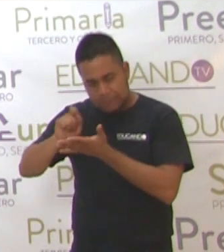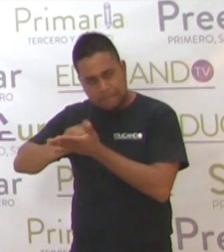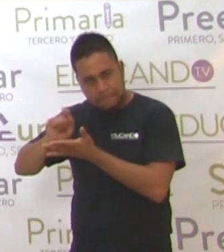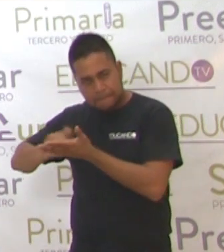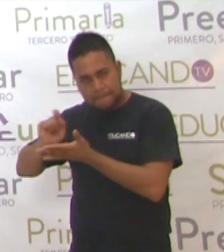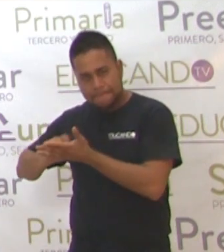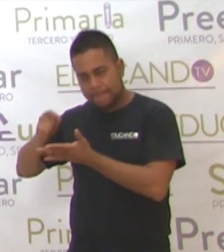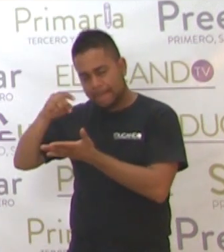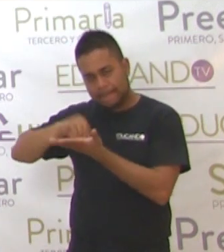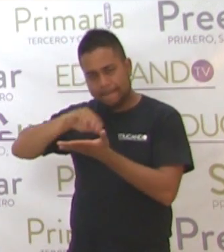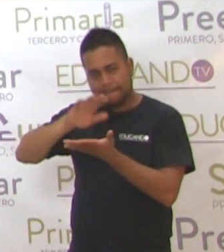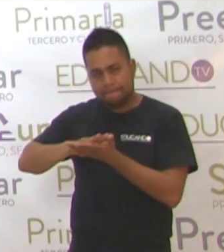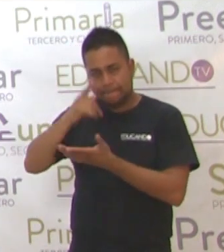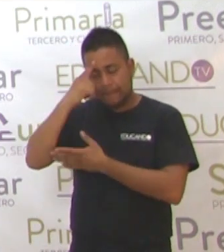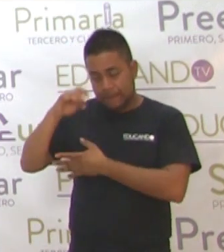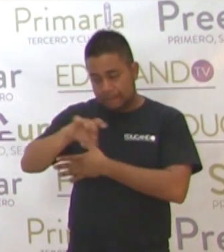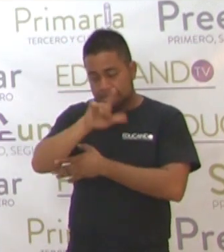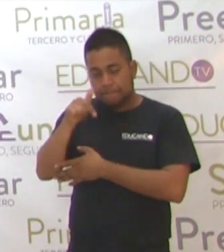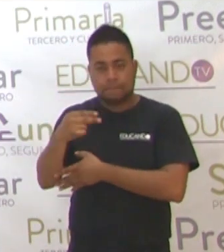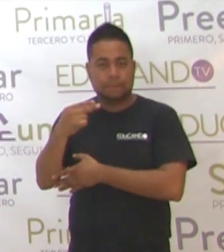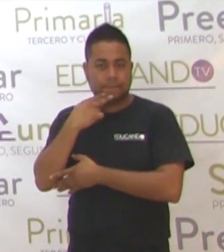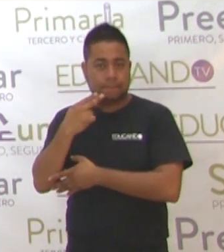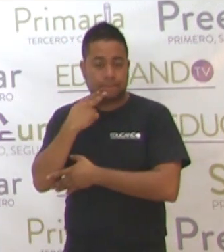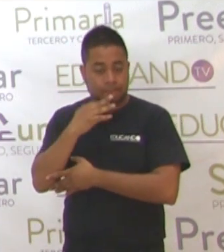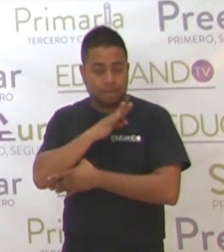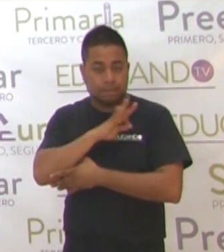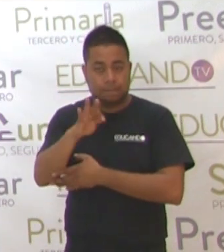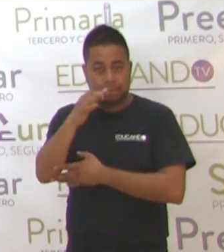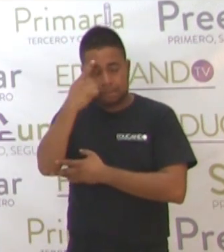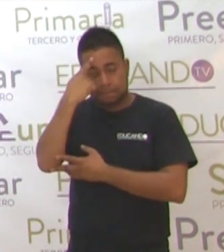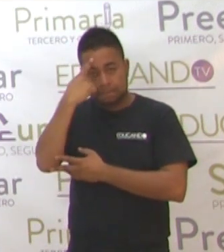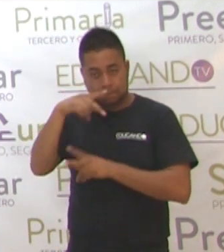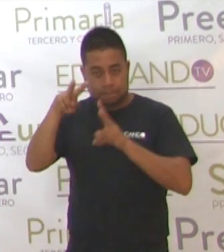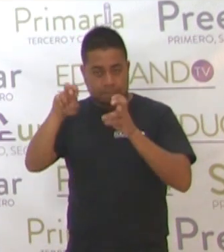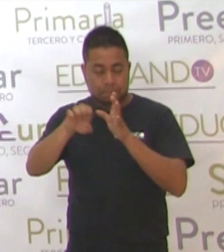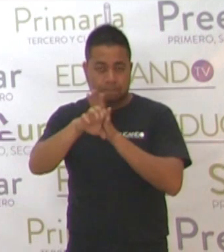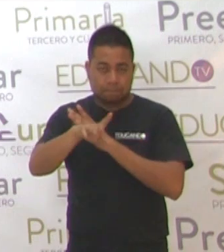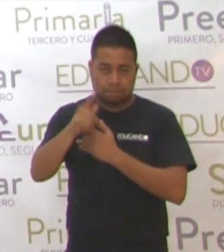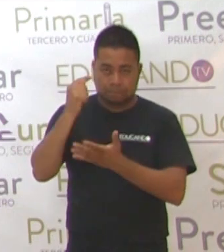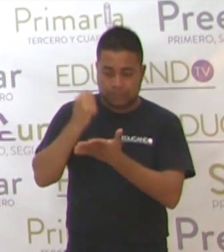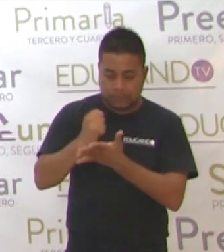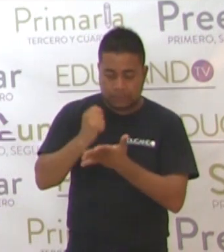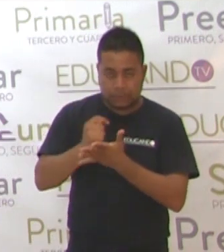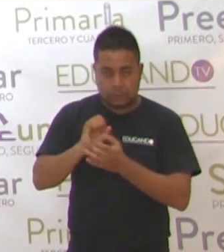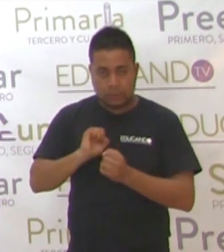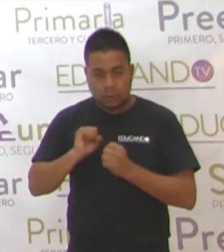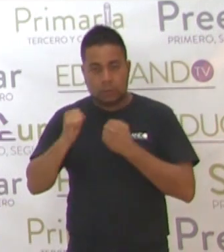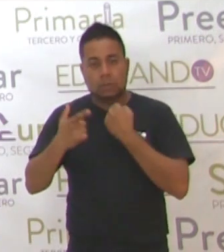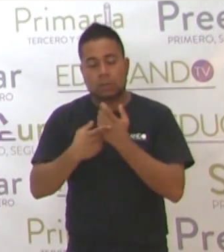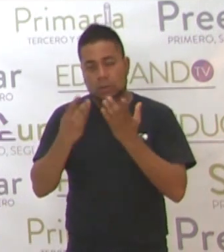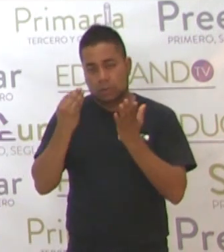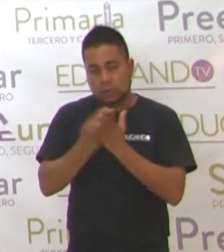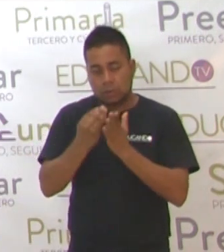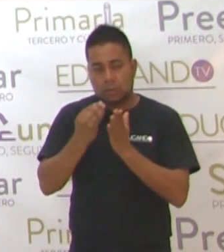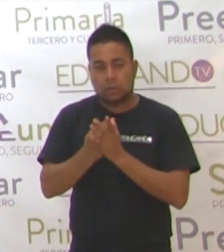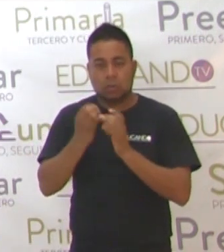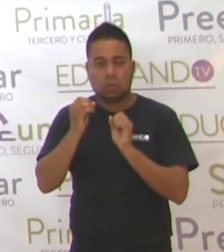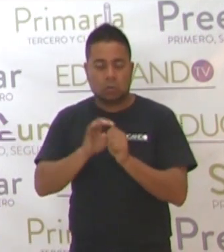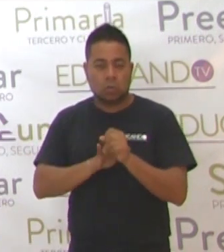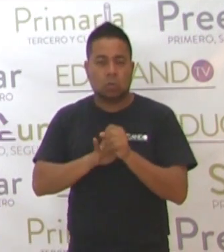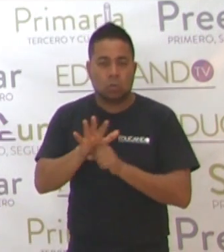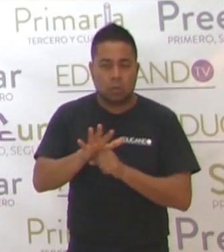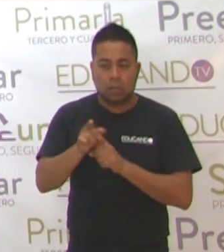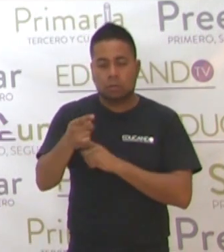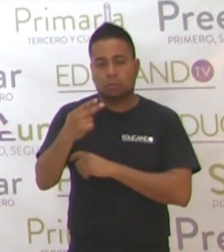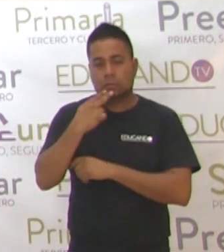en un momento dado tú lo puedas estar utilizando en lo que son tareas o alguna clase o bien aún la puedas